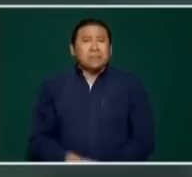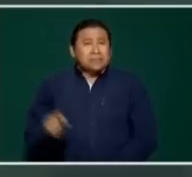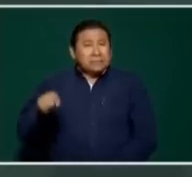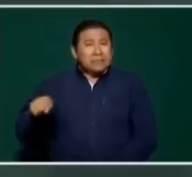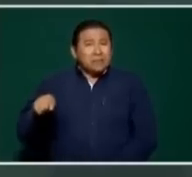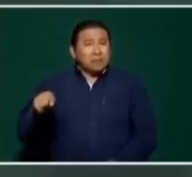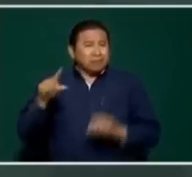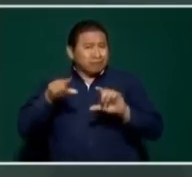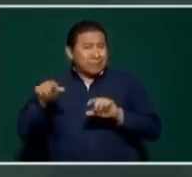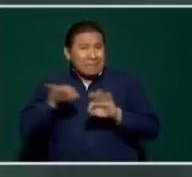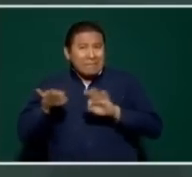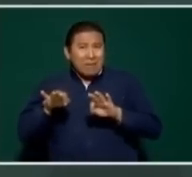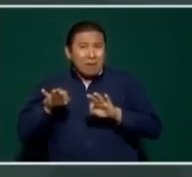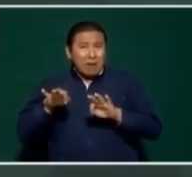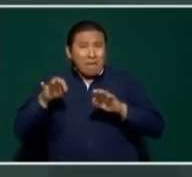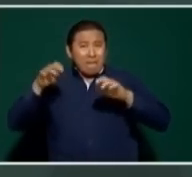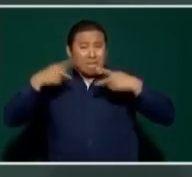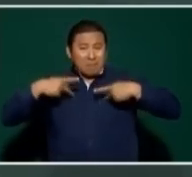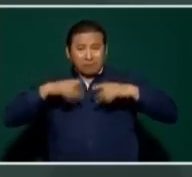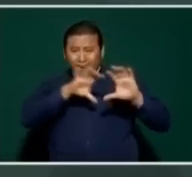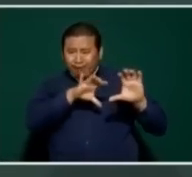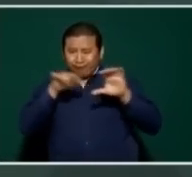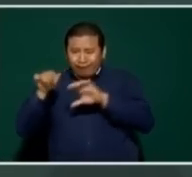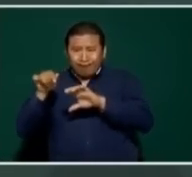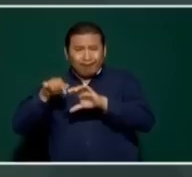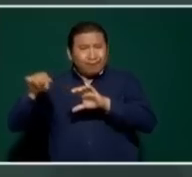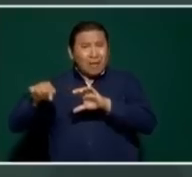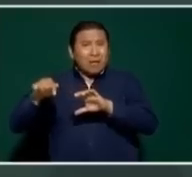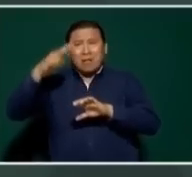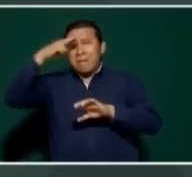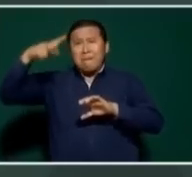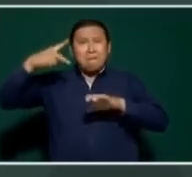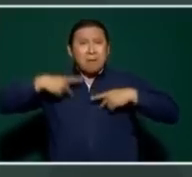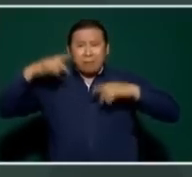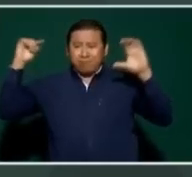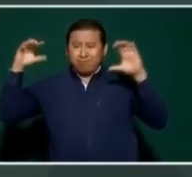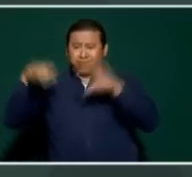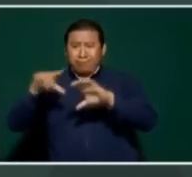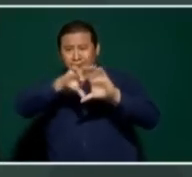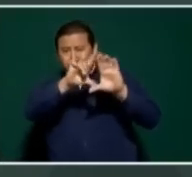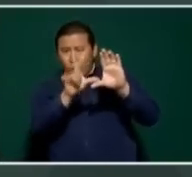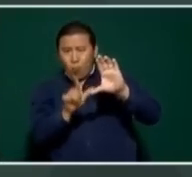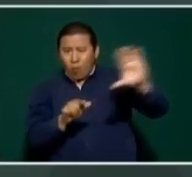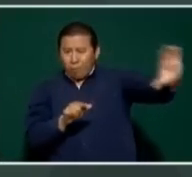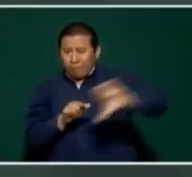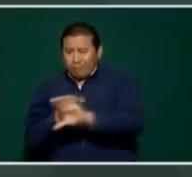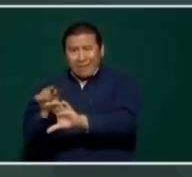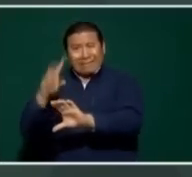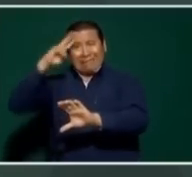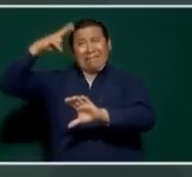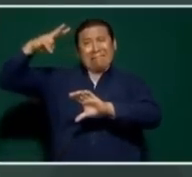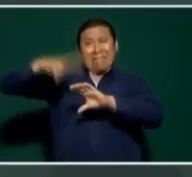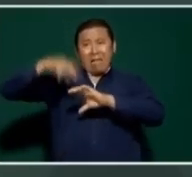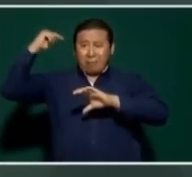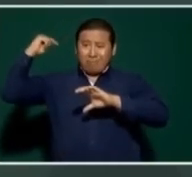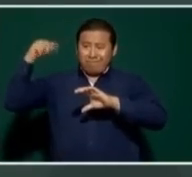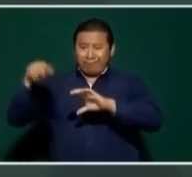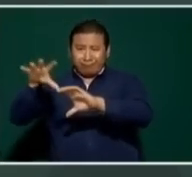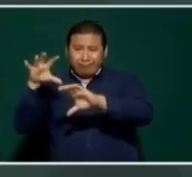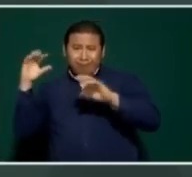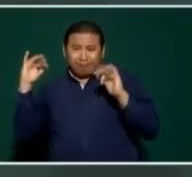tanta oportunidad de trabajo a los mexicanos, incluso hasta extranjeros.